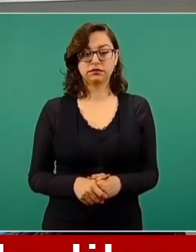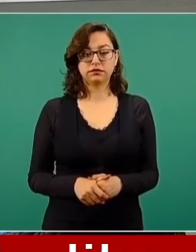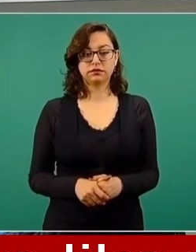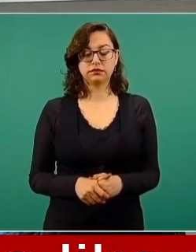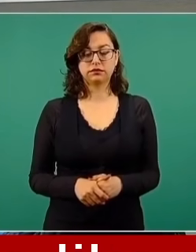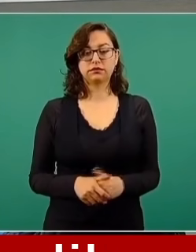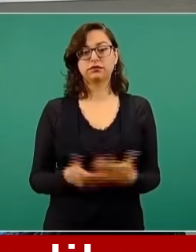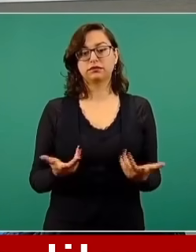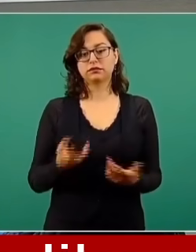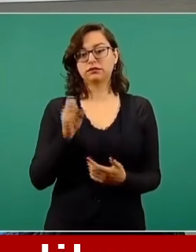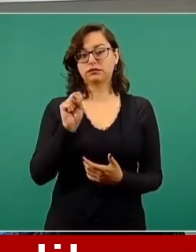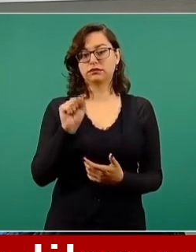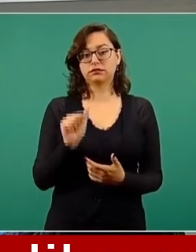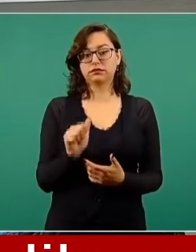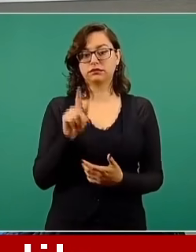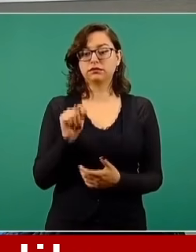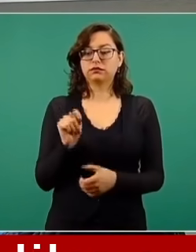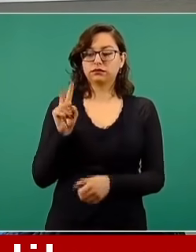Este es del SAT.